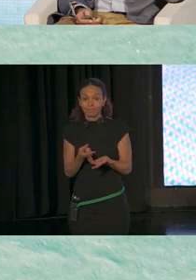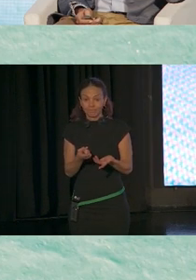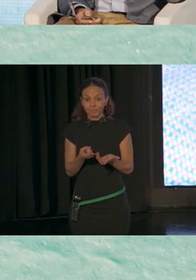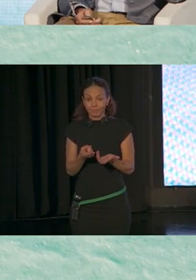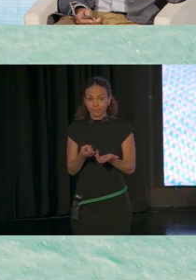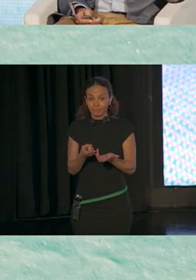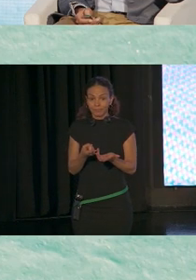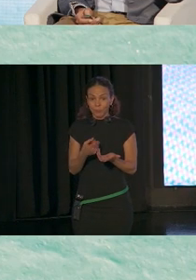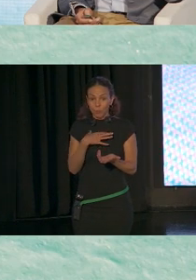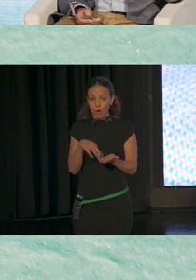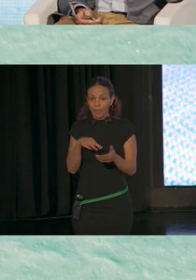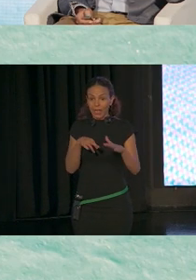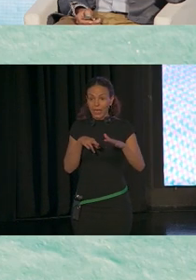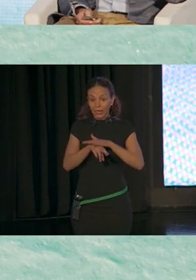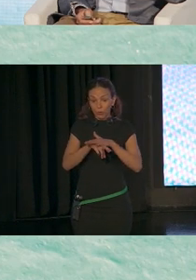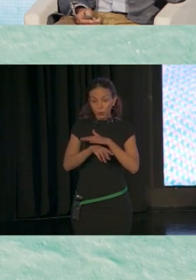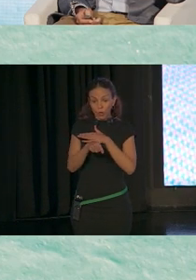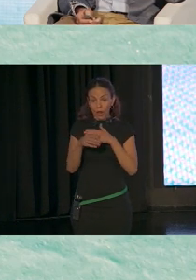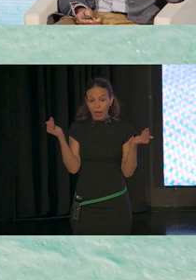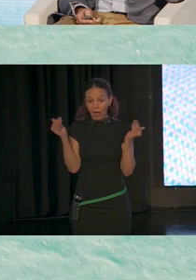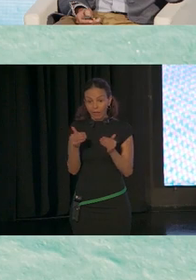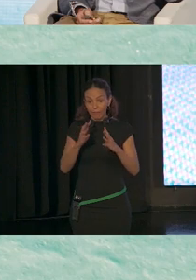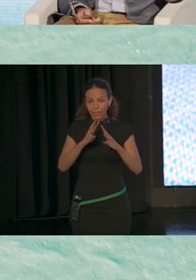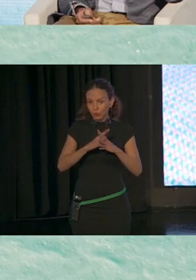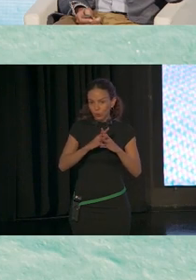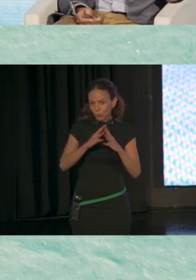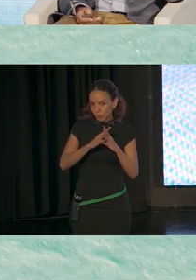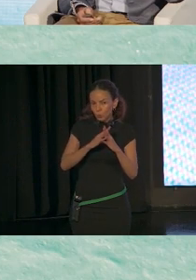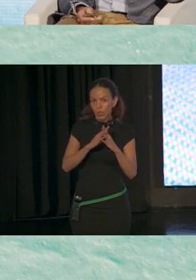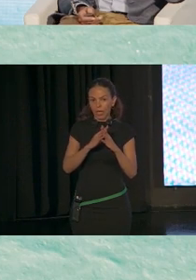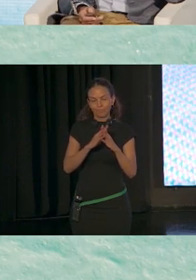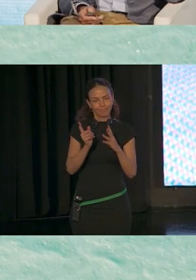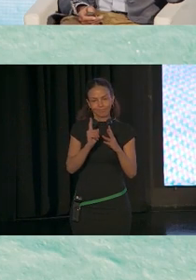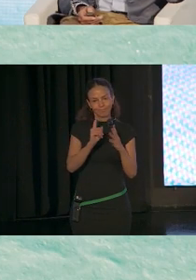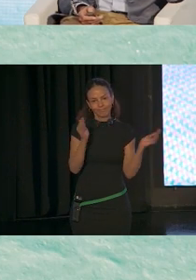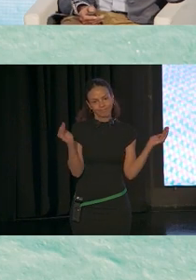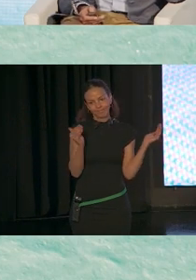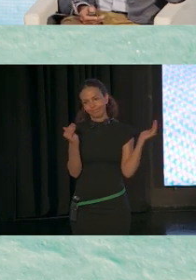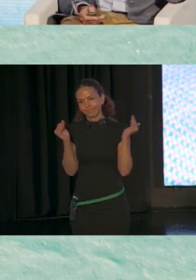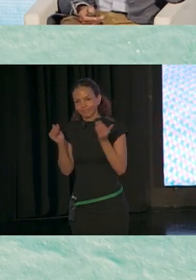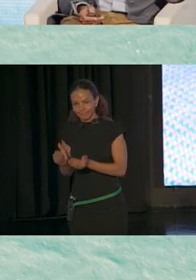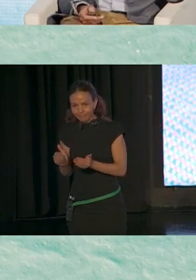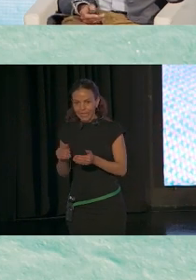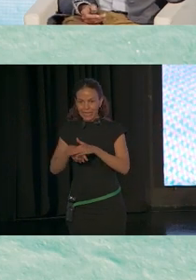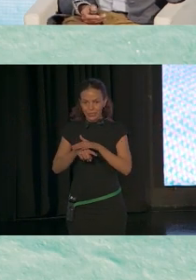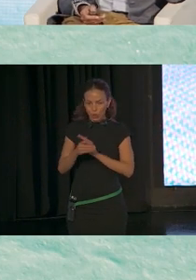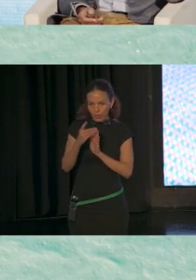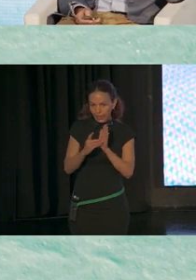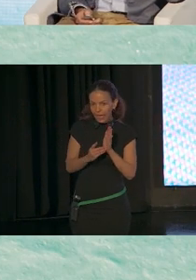recursos deberían pasar de enfocarse más a la infraestructura a más al teleintervención, gestión de